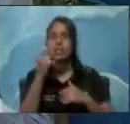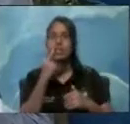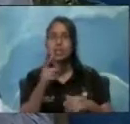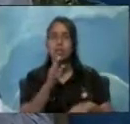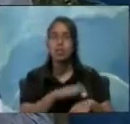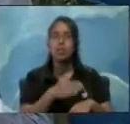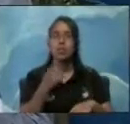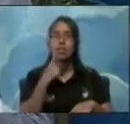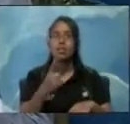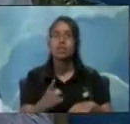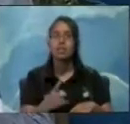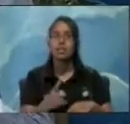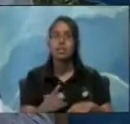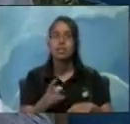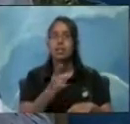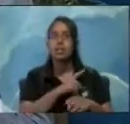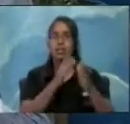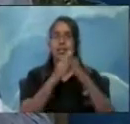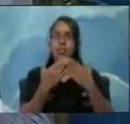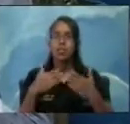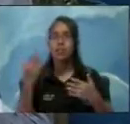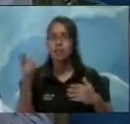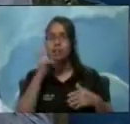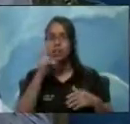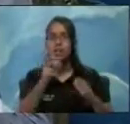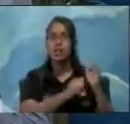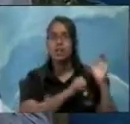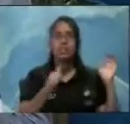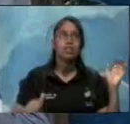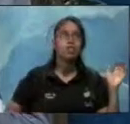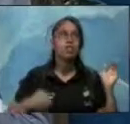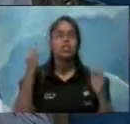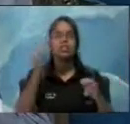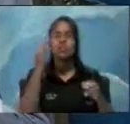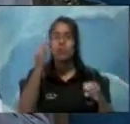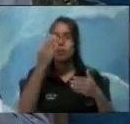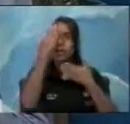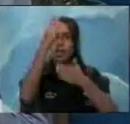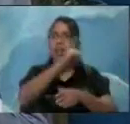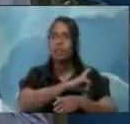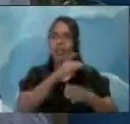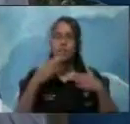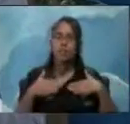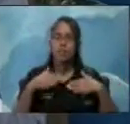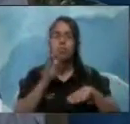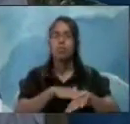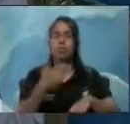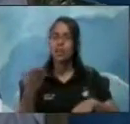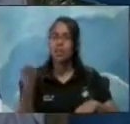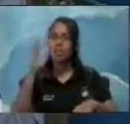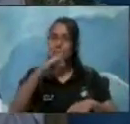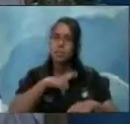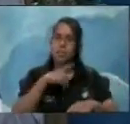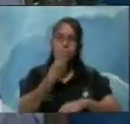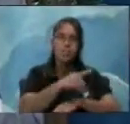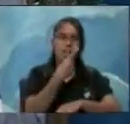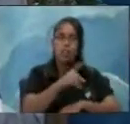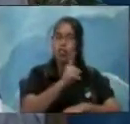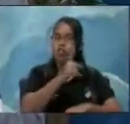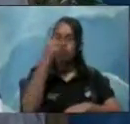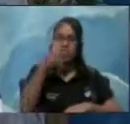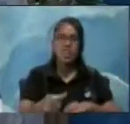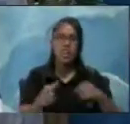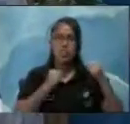porque dice David de él veía al Señor siempre delante de mí porque está a mi diestra no seré conmovido